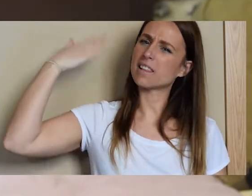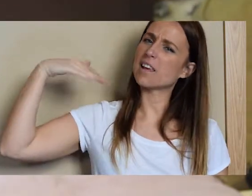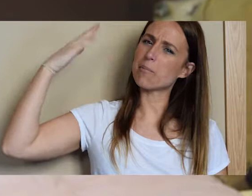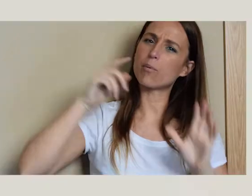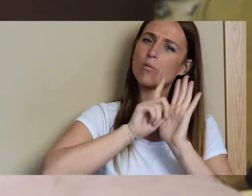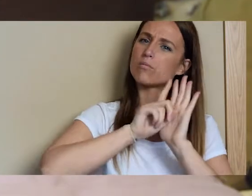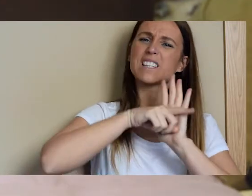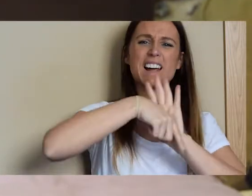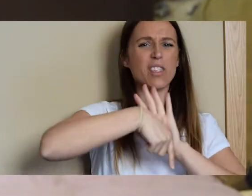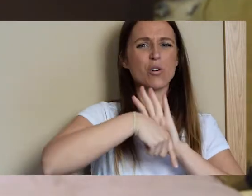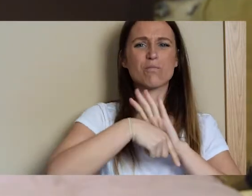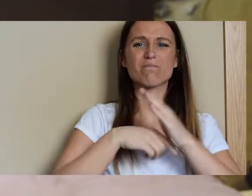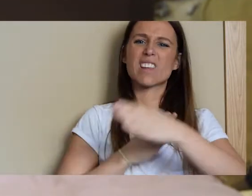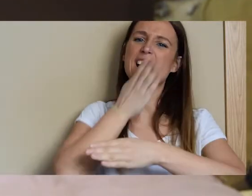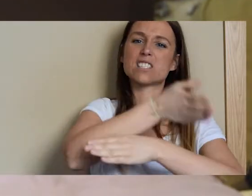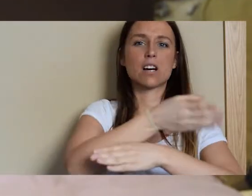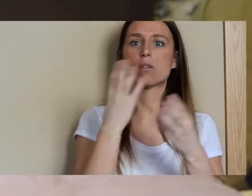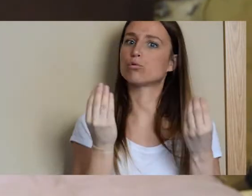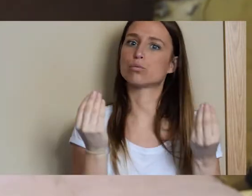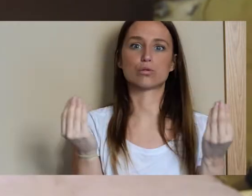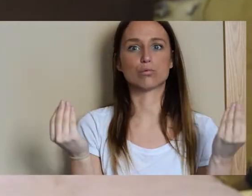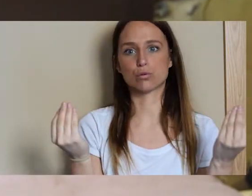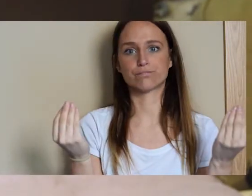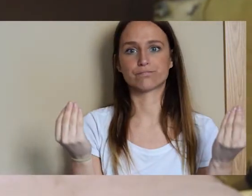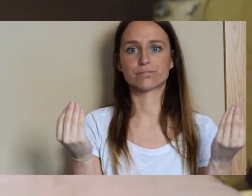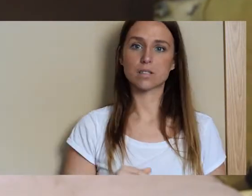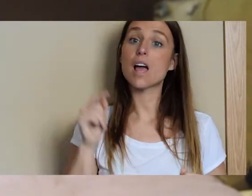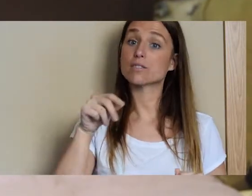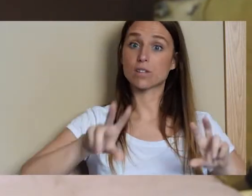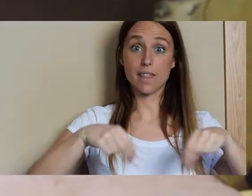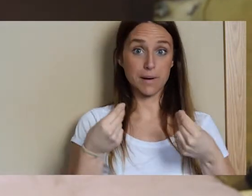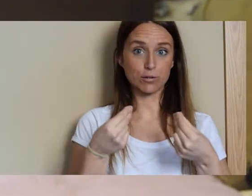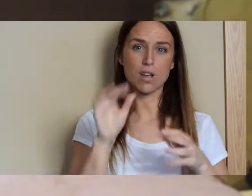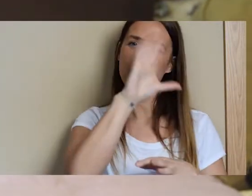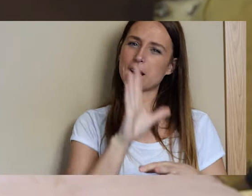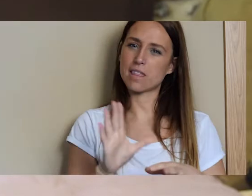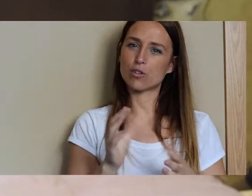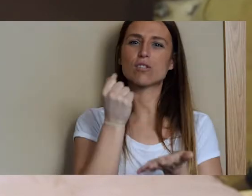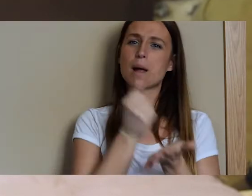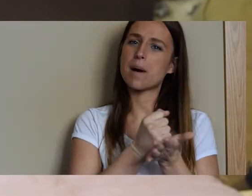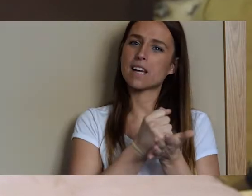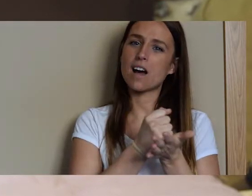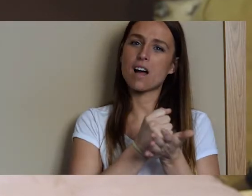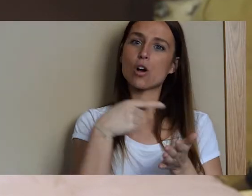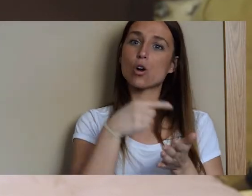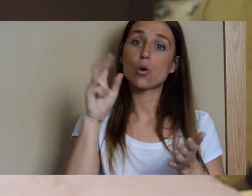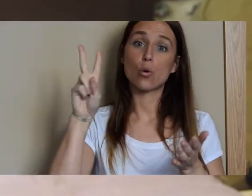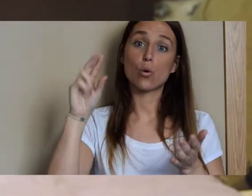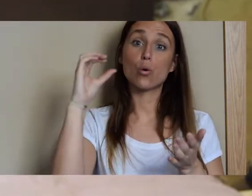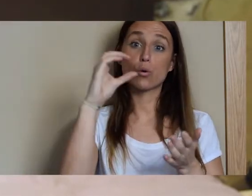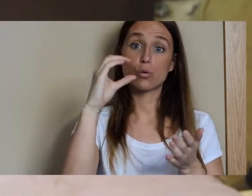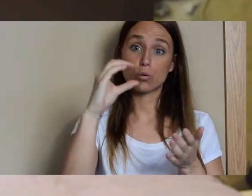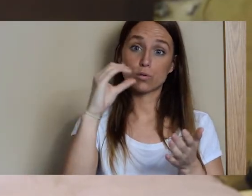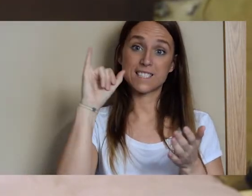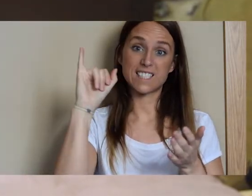hebilla. Por dentro son todo de pelito. Son todos de pelito, pelito, pelito. Son súper cómodos. Los uso hasta en casa. Llego y no me pongo